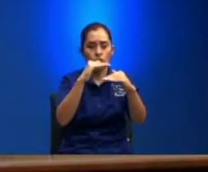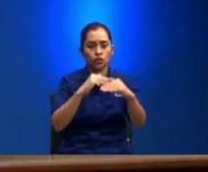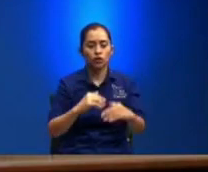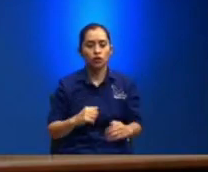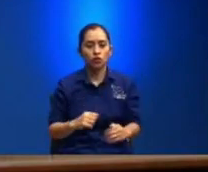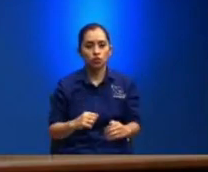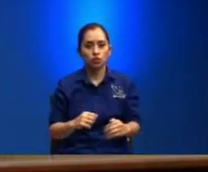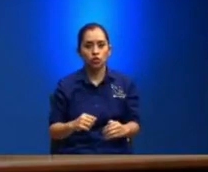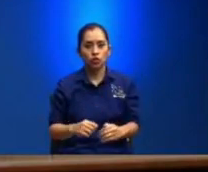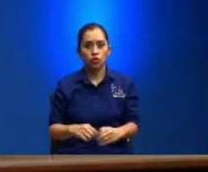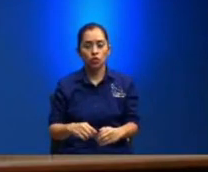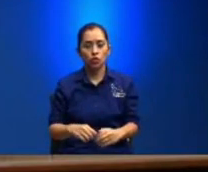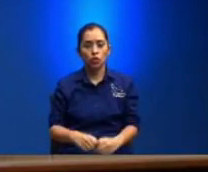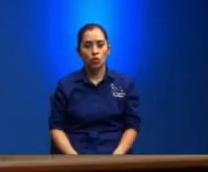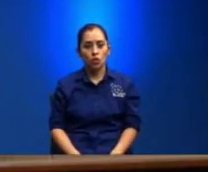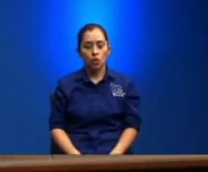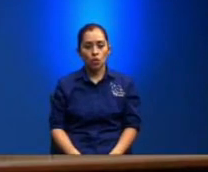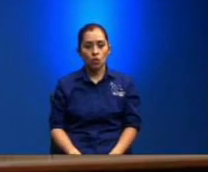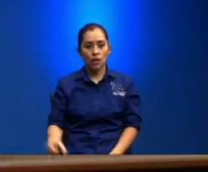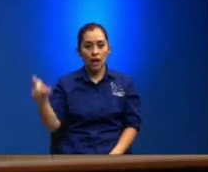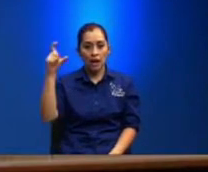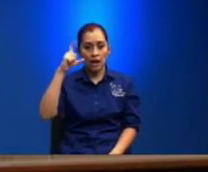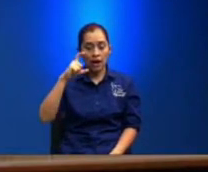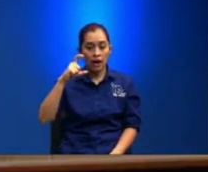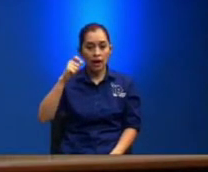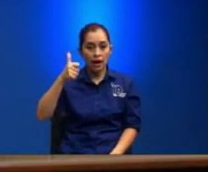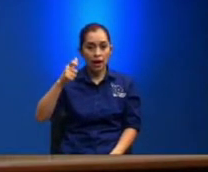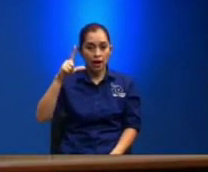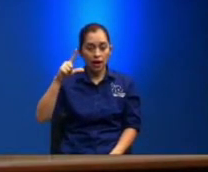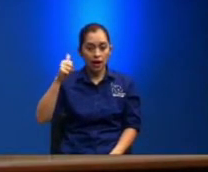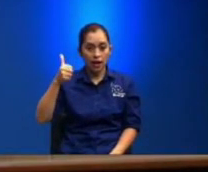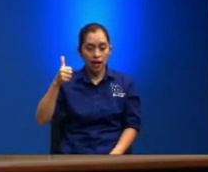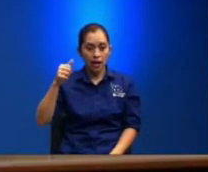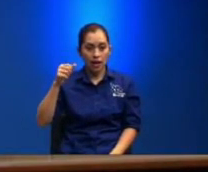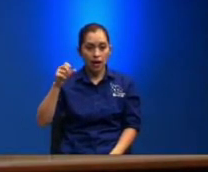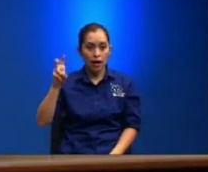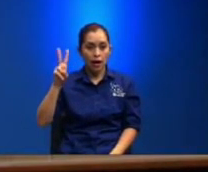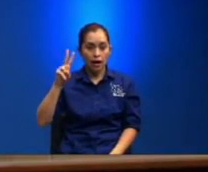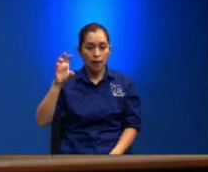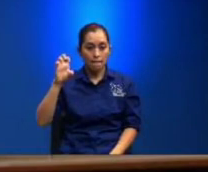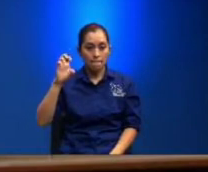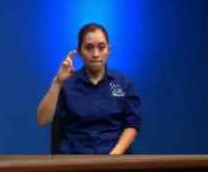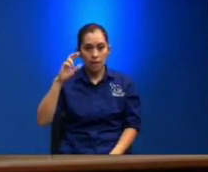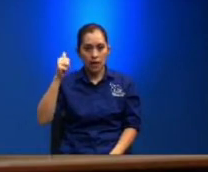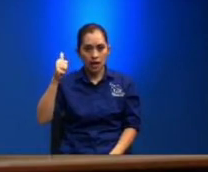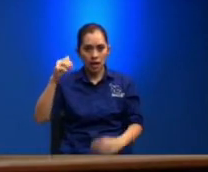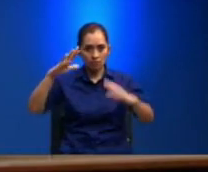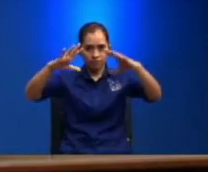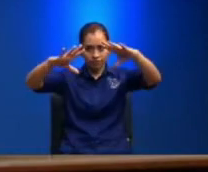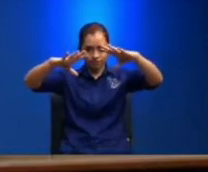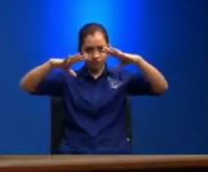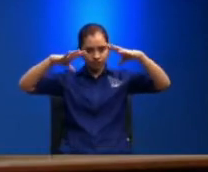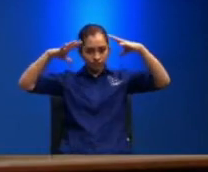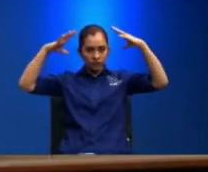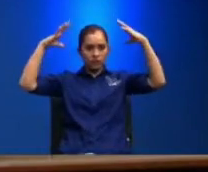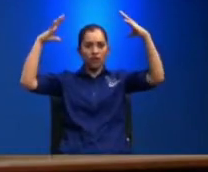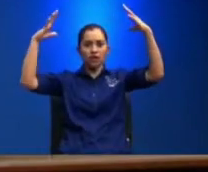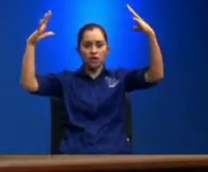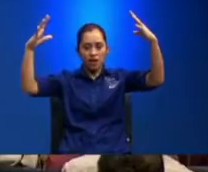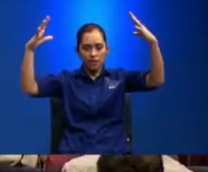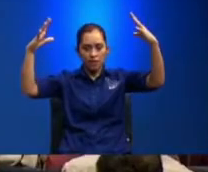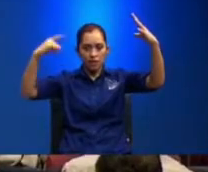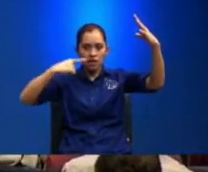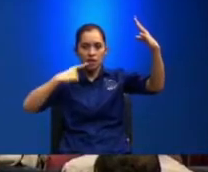la gente por donde entra por la boca abierta de la calavera y decía y en inglés nos vemos en el otro